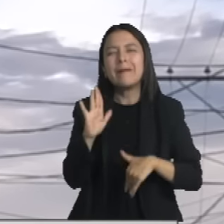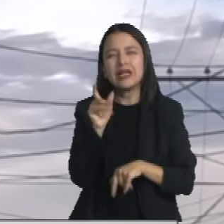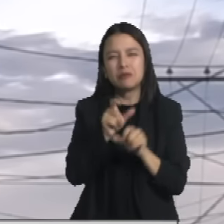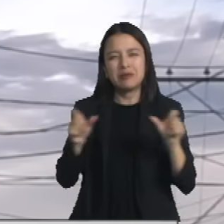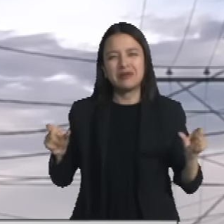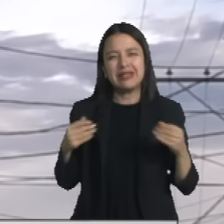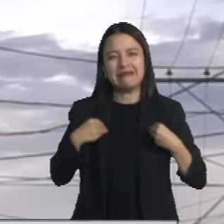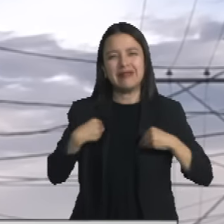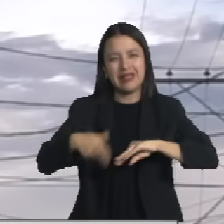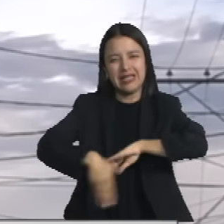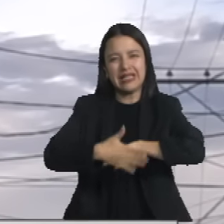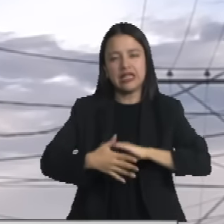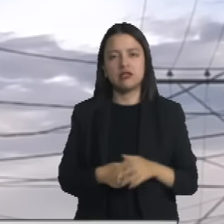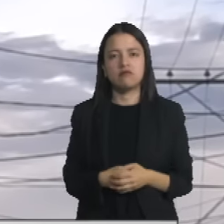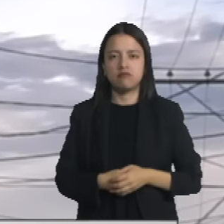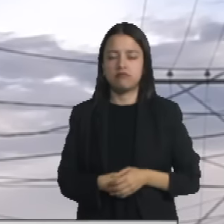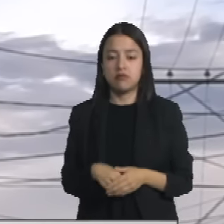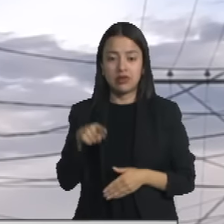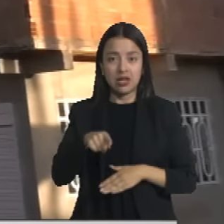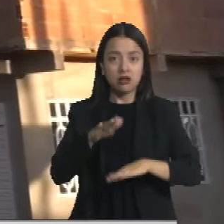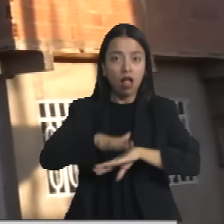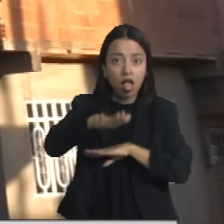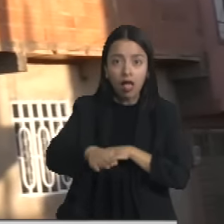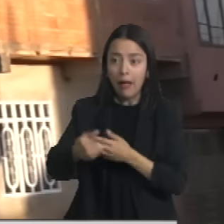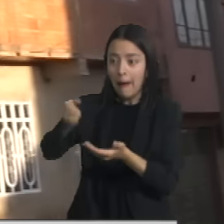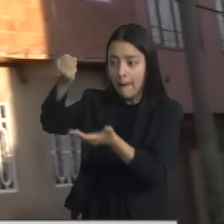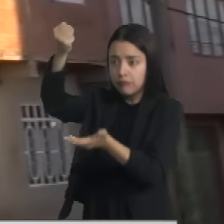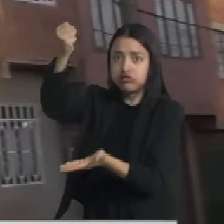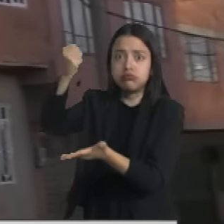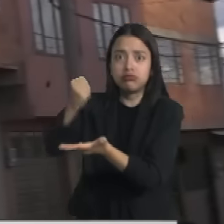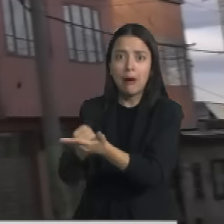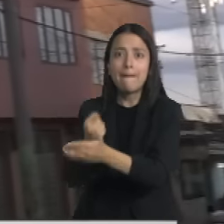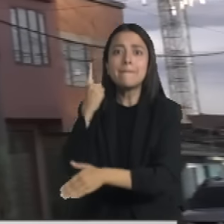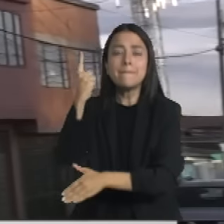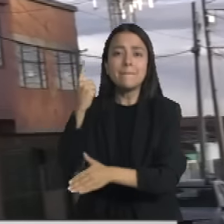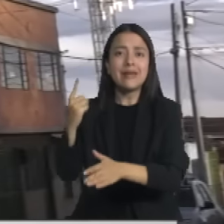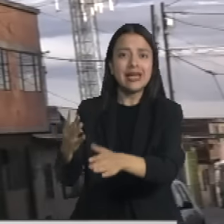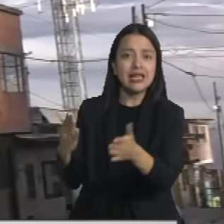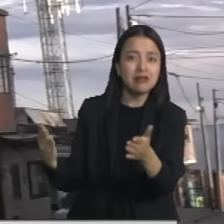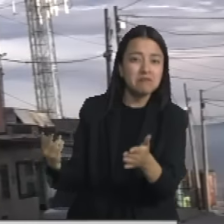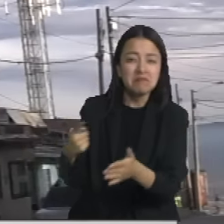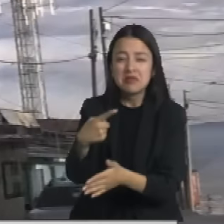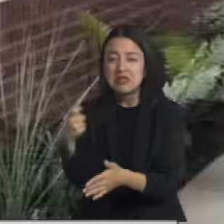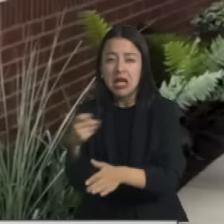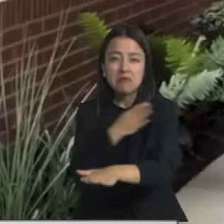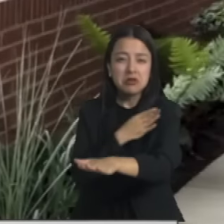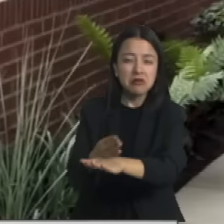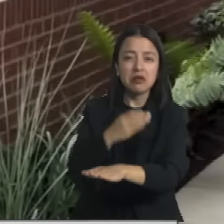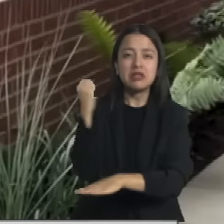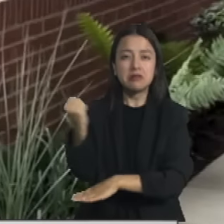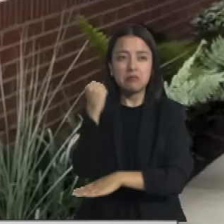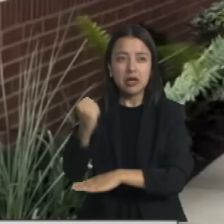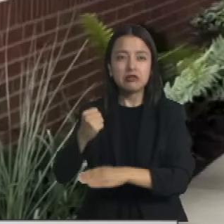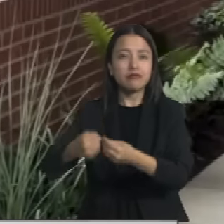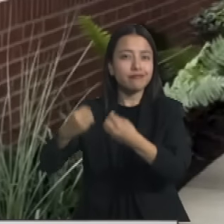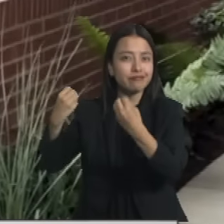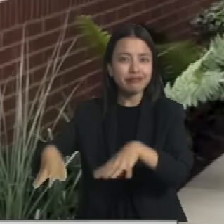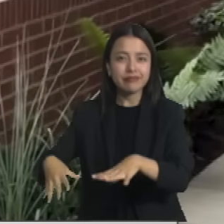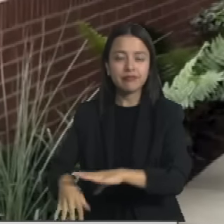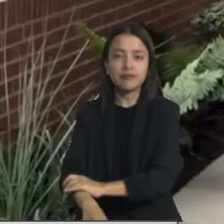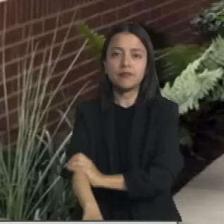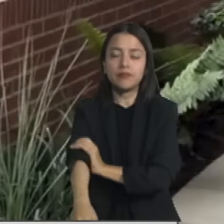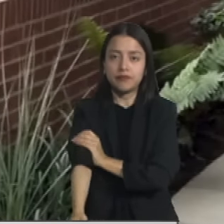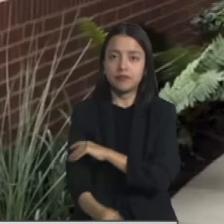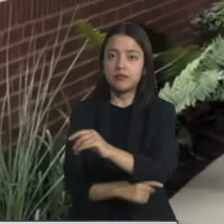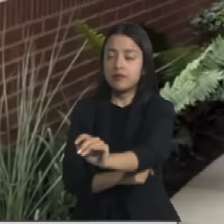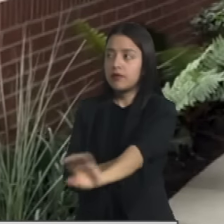que significa pérdidas cercanas a los 1.100 millones de pesos para la entidad. Según reportes de Enel para el corte de mayo del